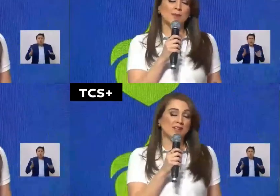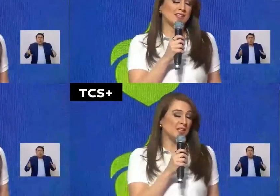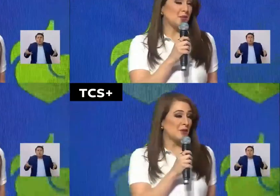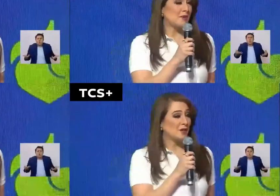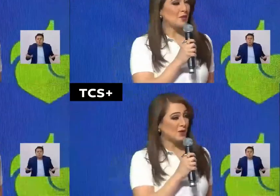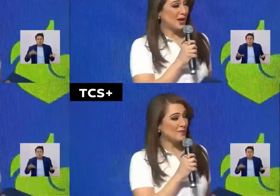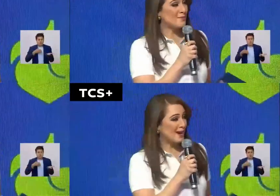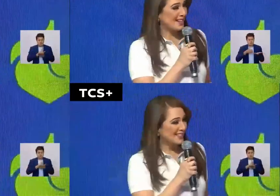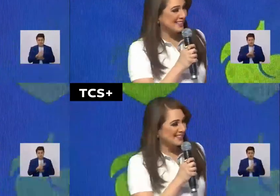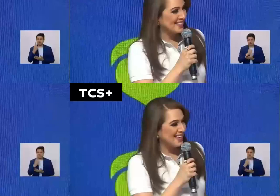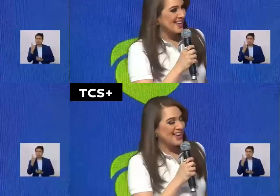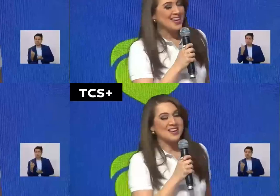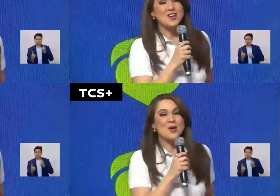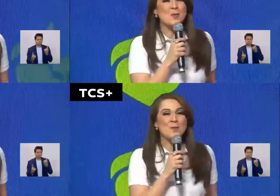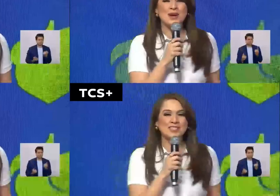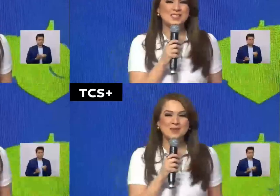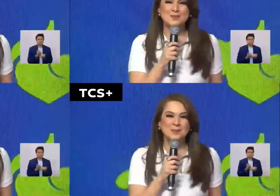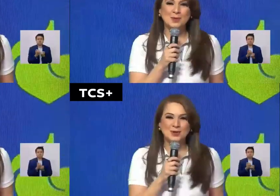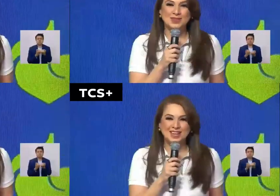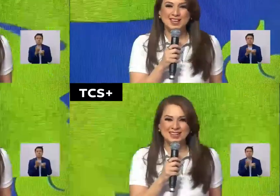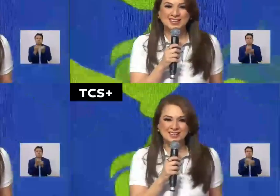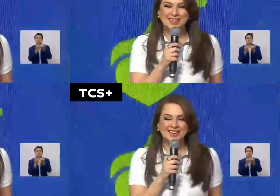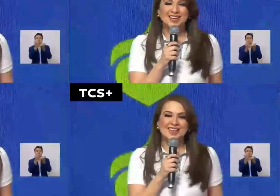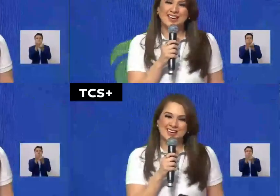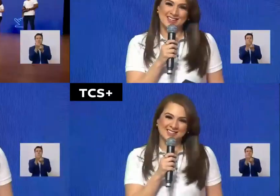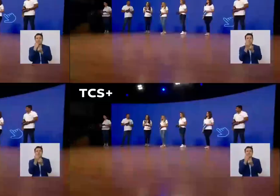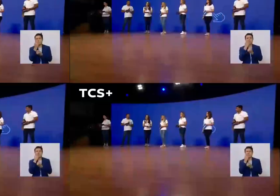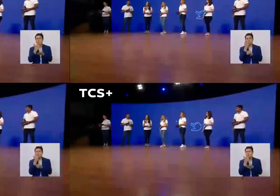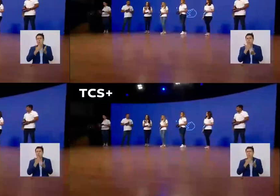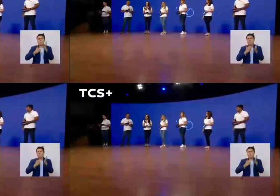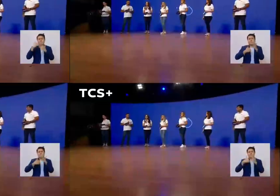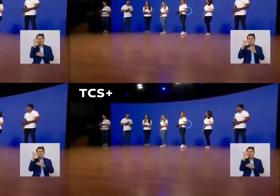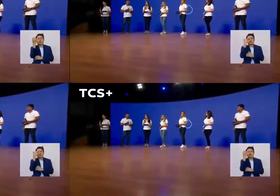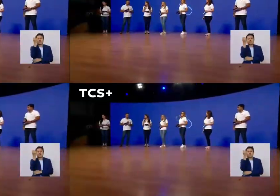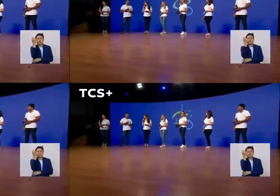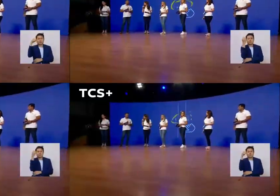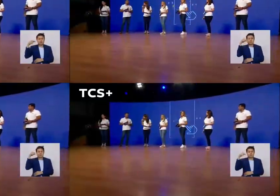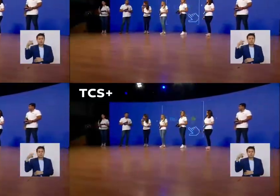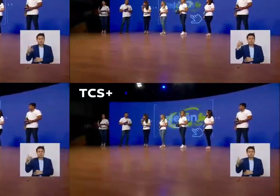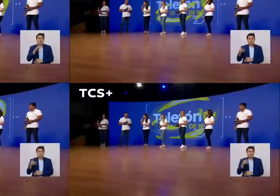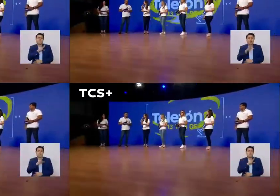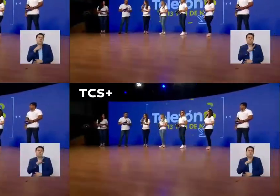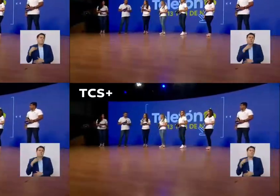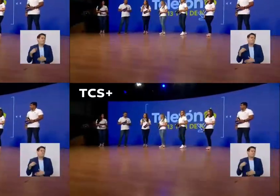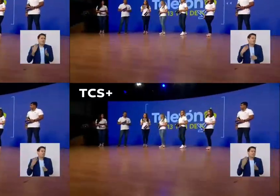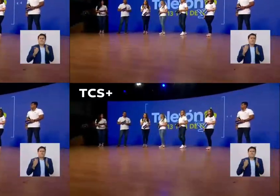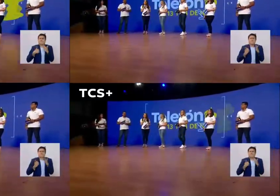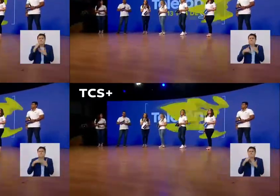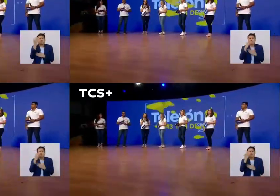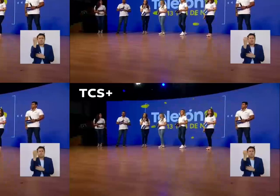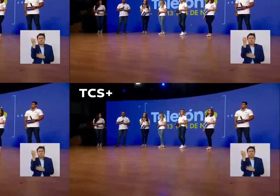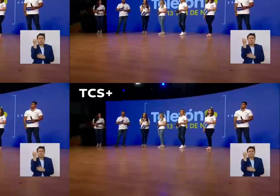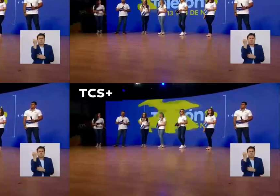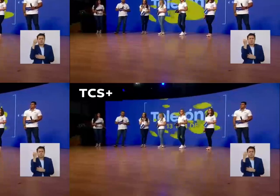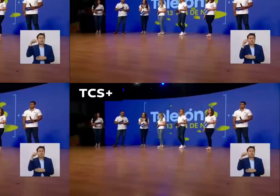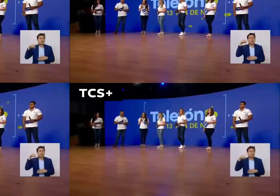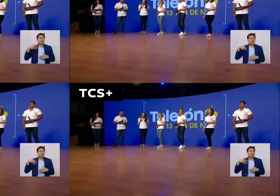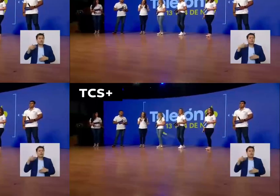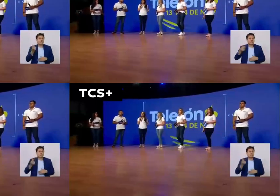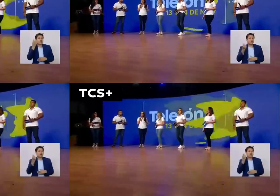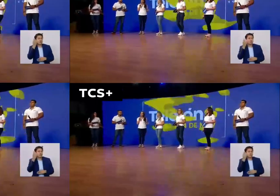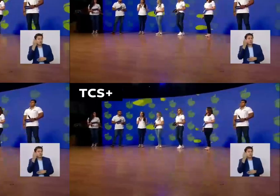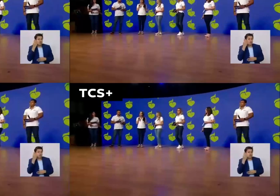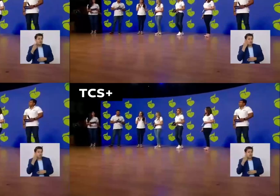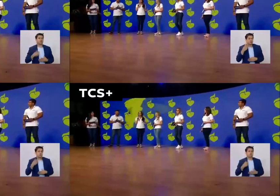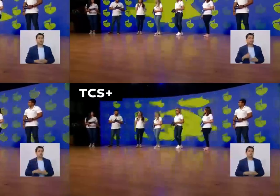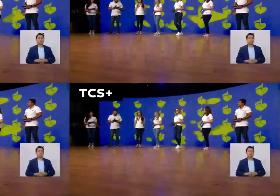Hemos aprendido a valorar más lo más importante, en este caso, nuestras familias y las personas que están hasta nuestro alrededor. Y